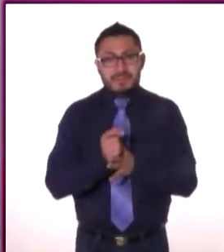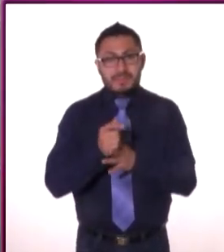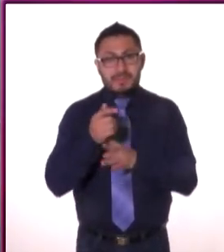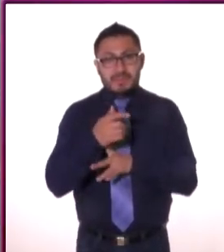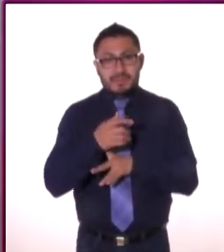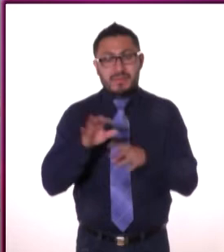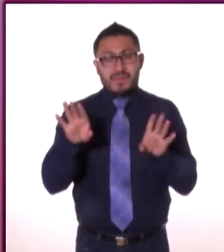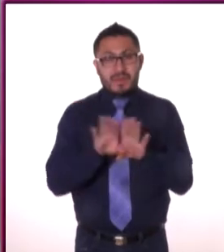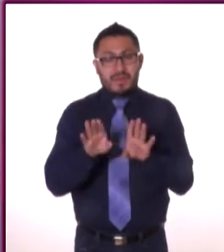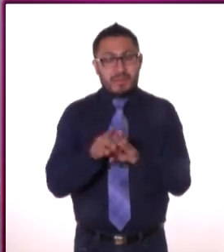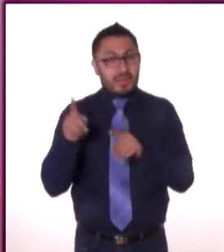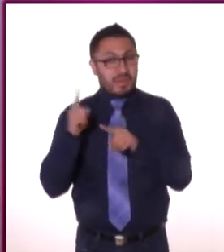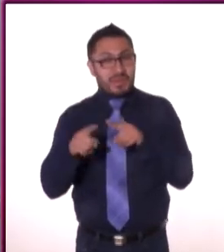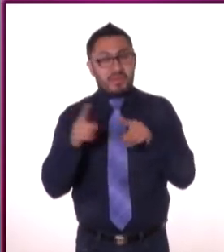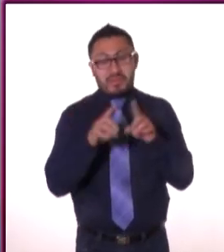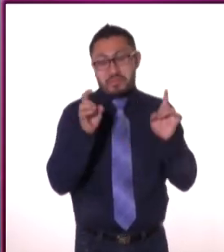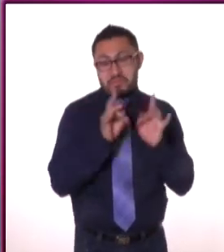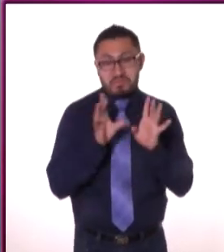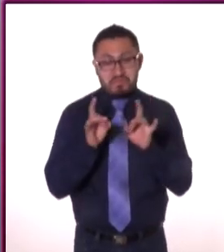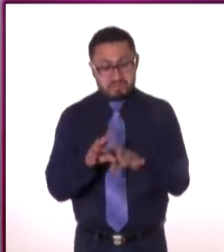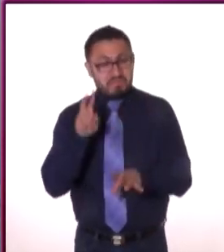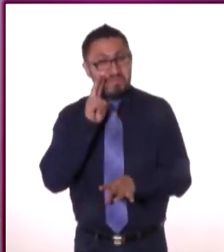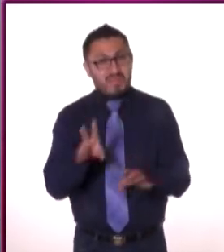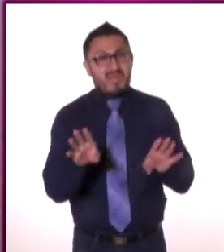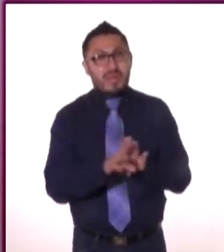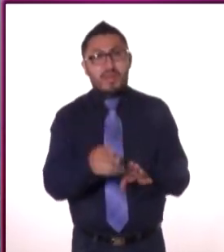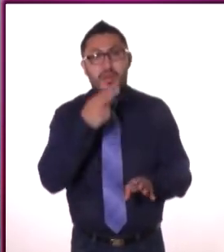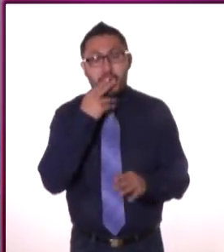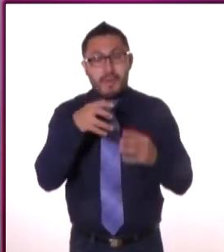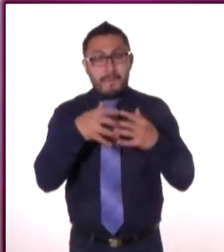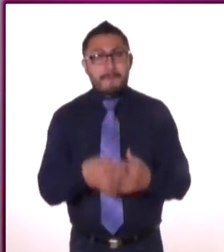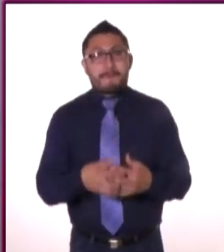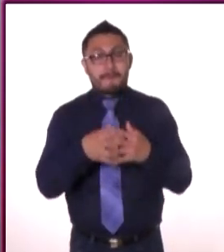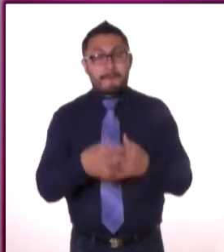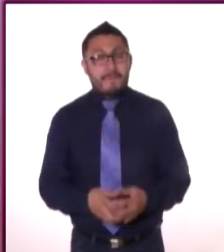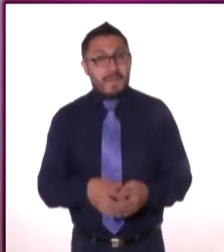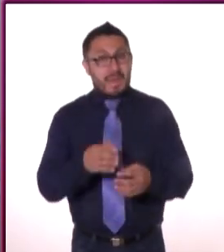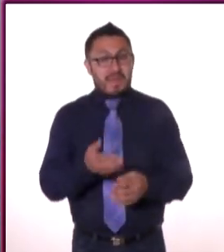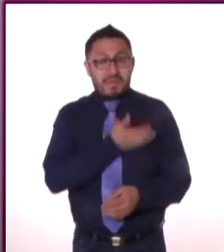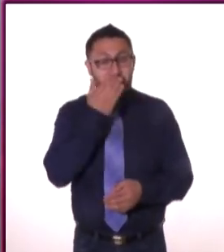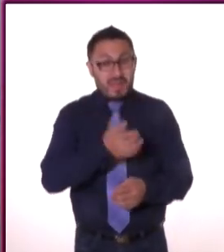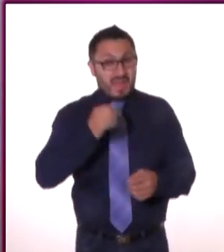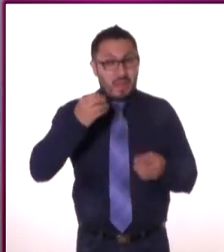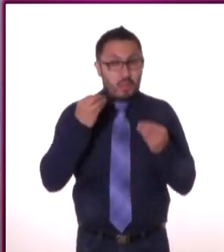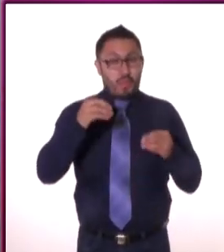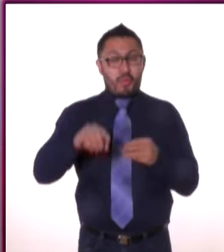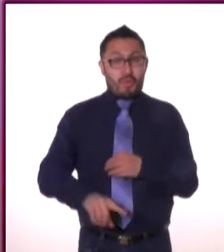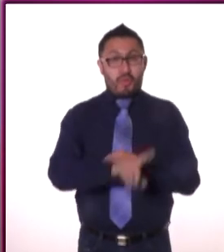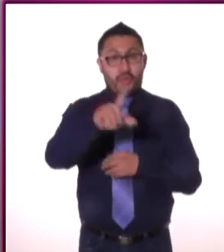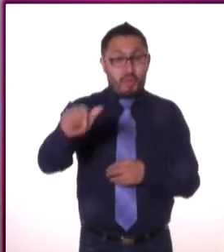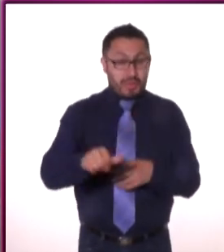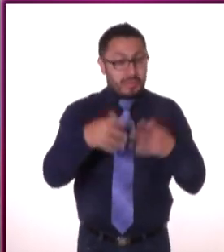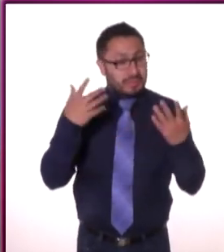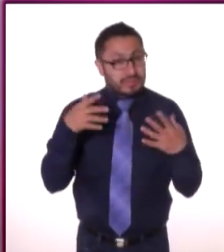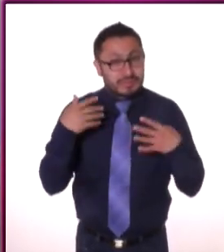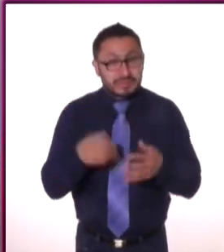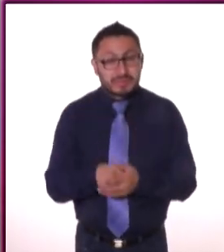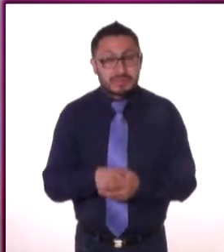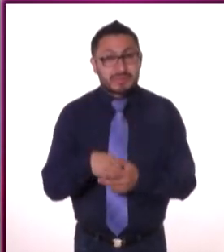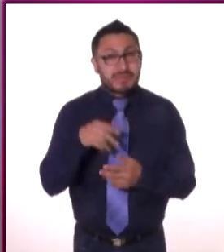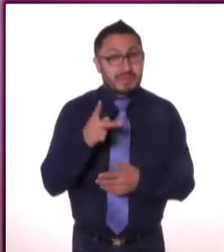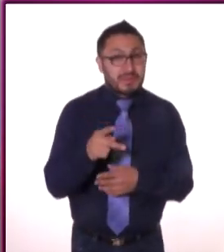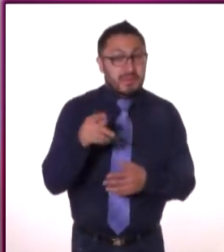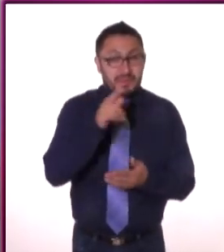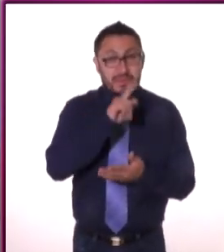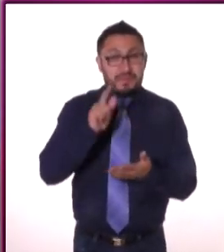También, digo, se pueden modelar otros efectos usando mecánica clásica, que es muy posterior a la época de